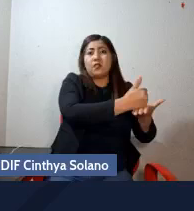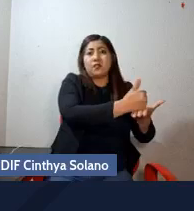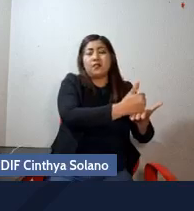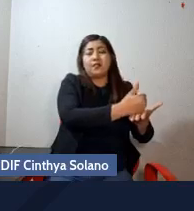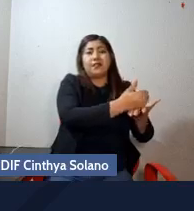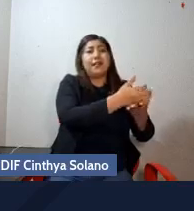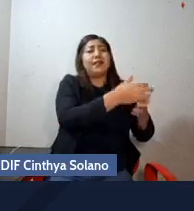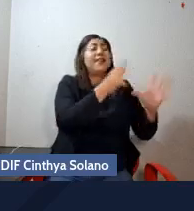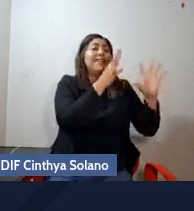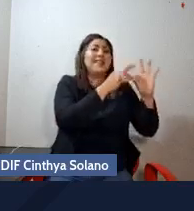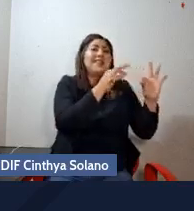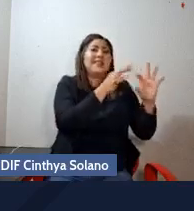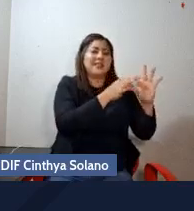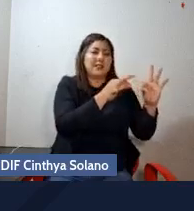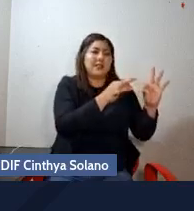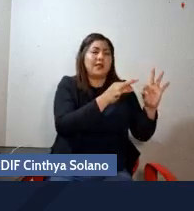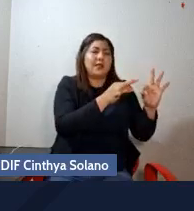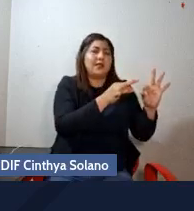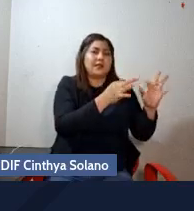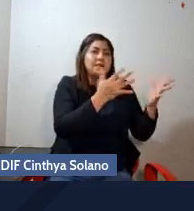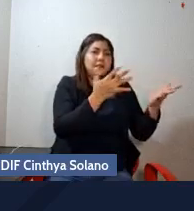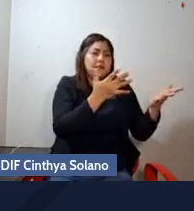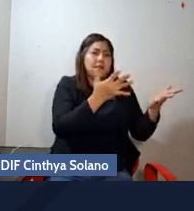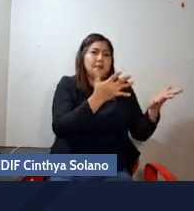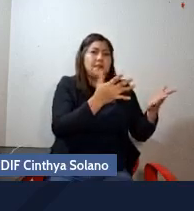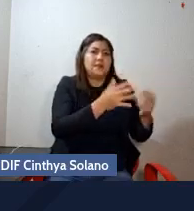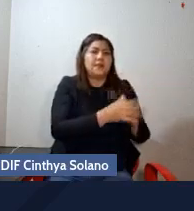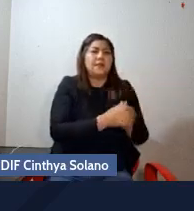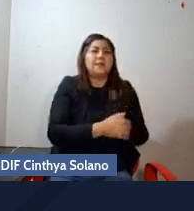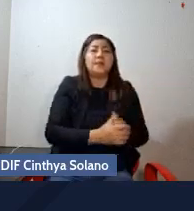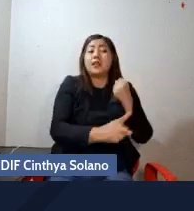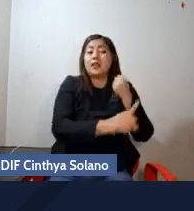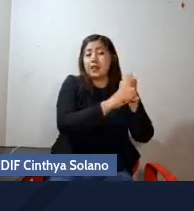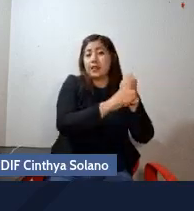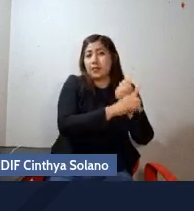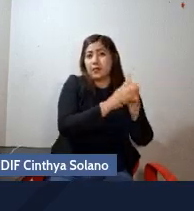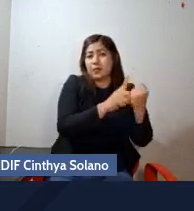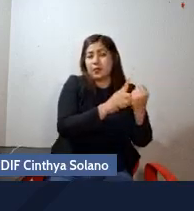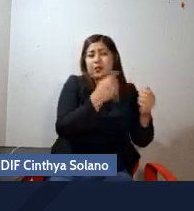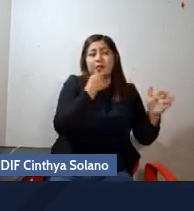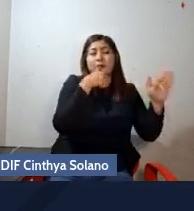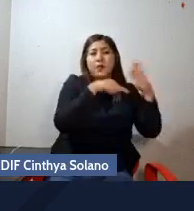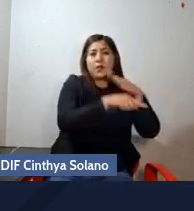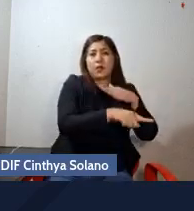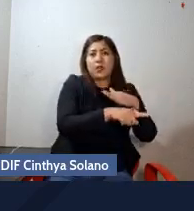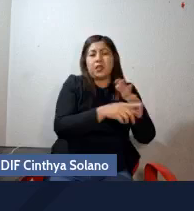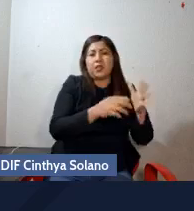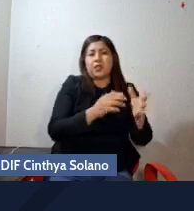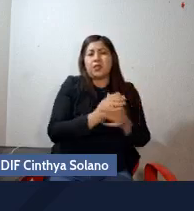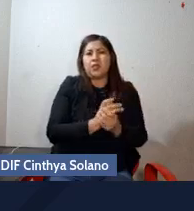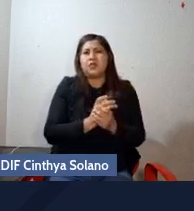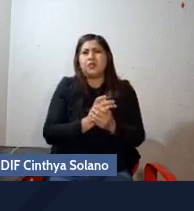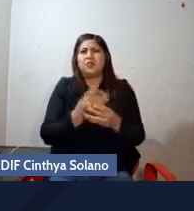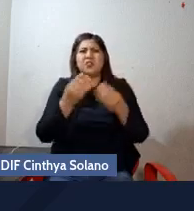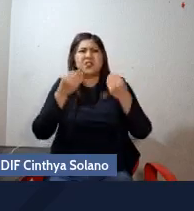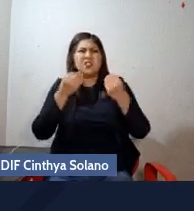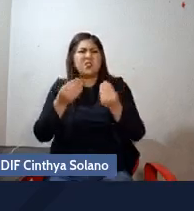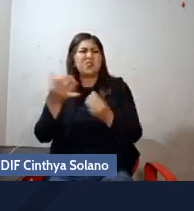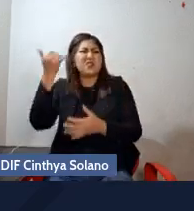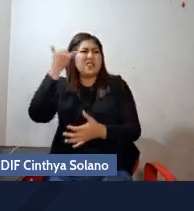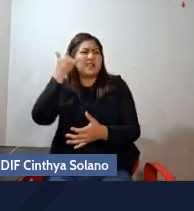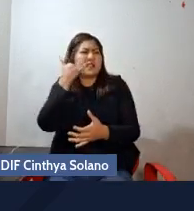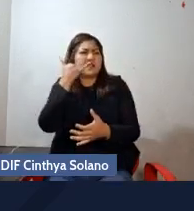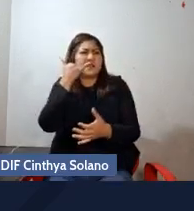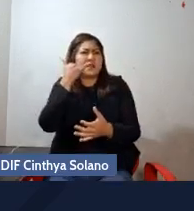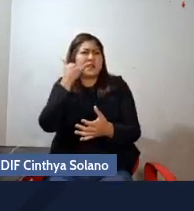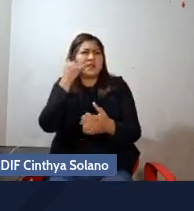cual nos contactaron. En varias ocasiones, muchas de las llamadas se refieren a otro tipo de delitos, pero es nuestro